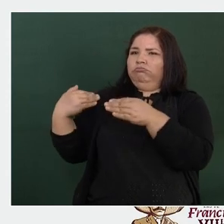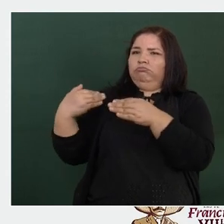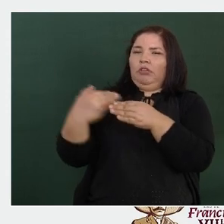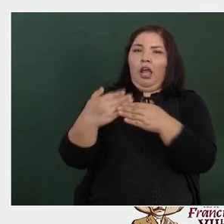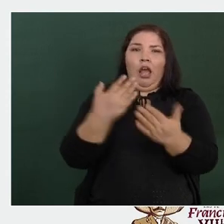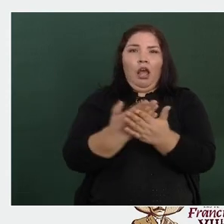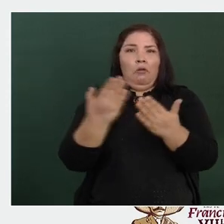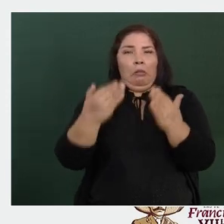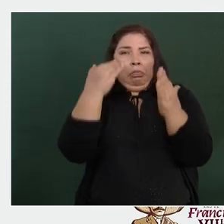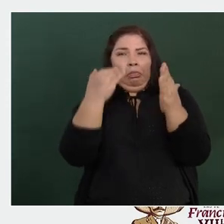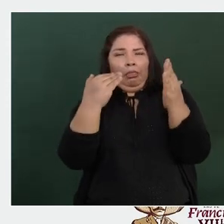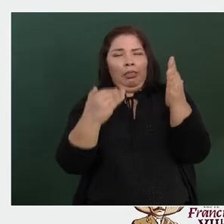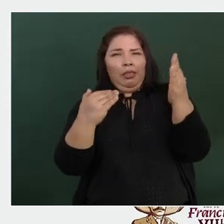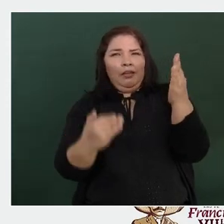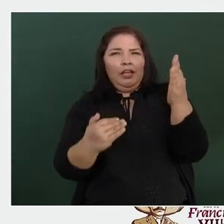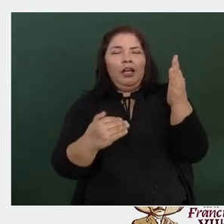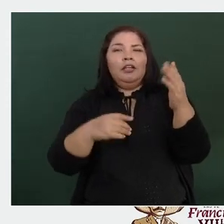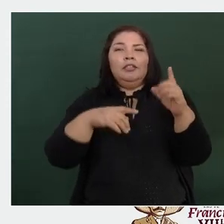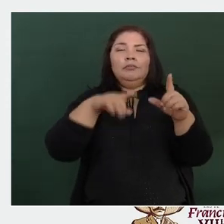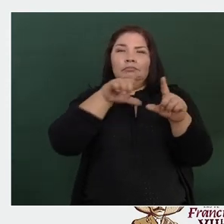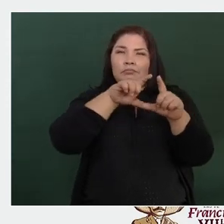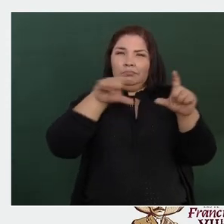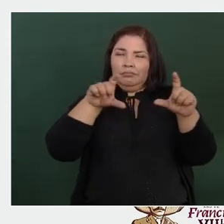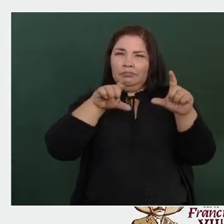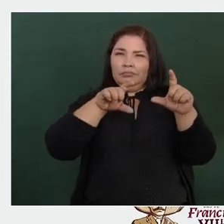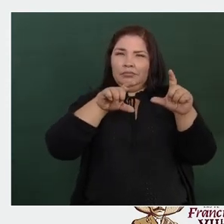estamos hablando de cifras